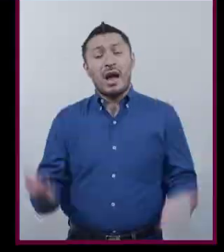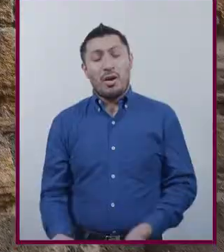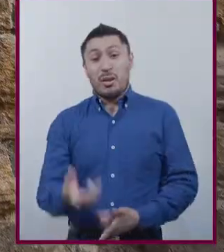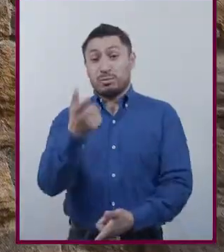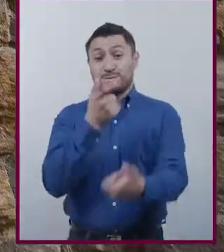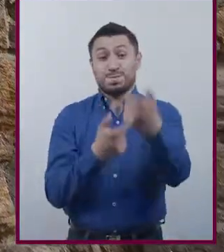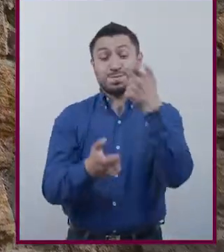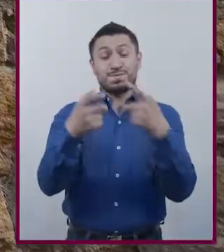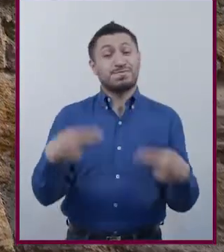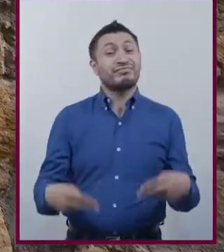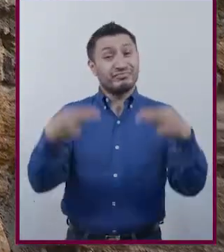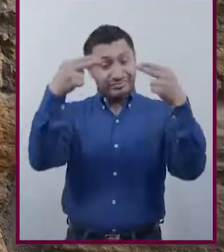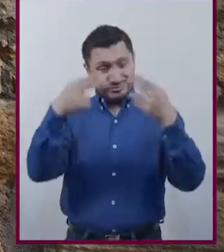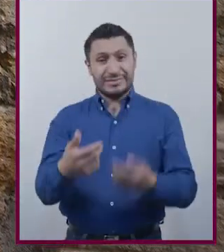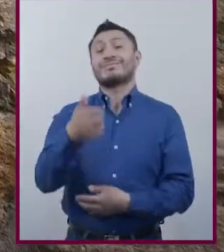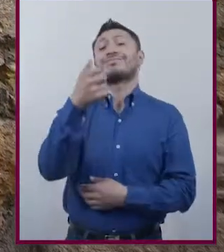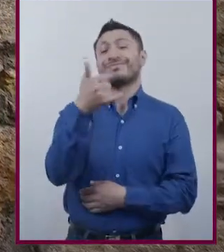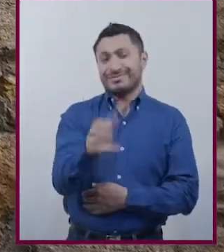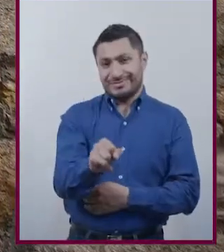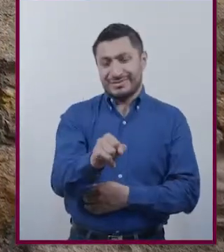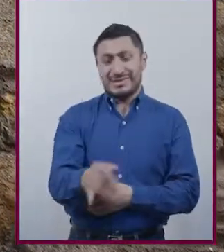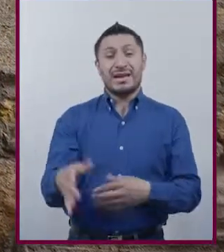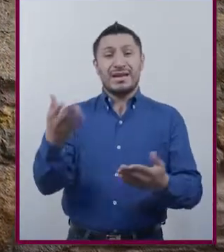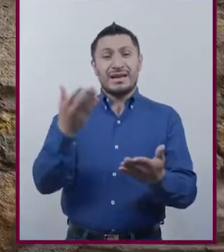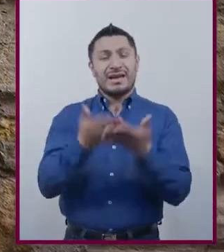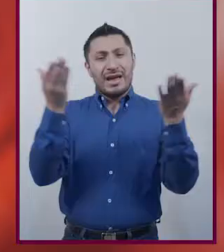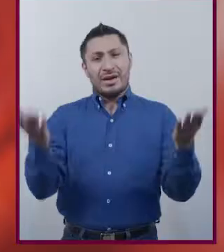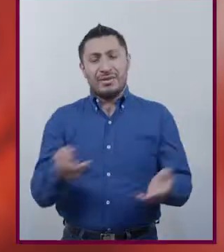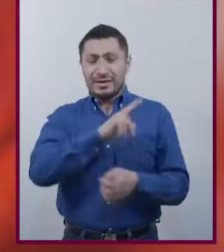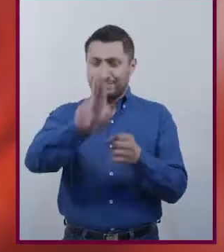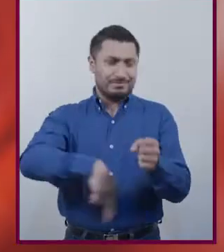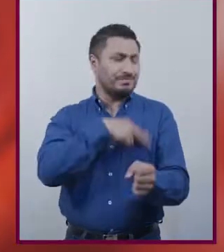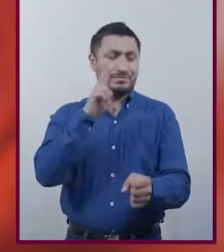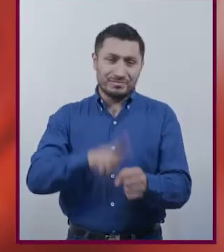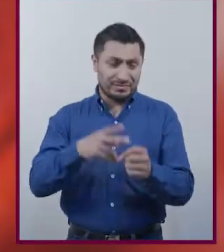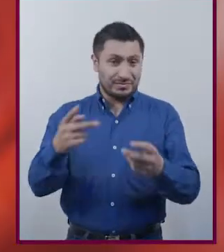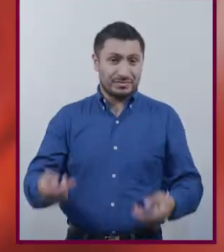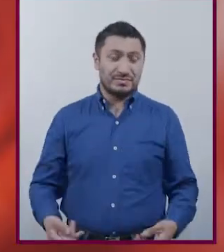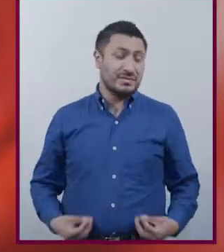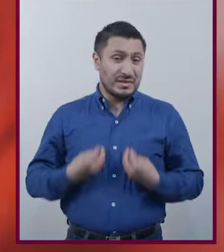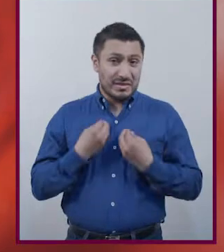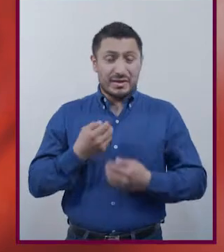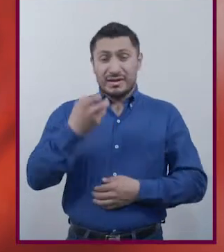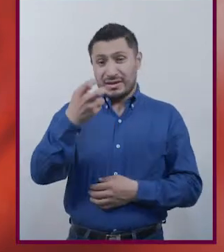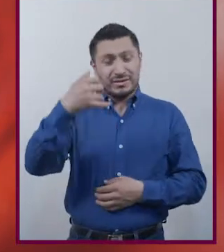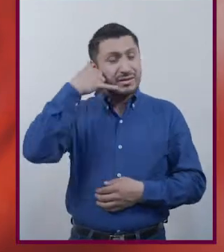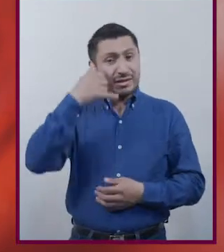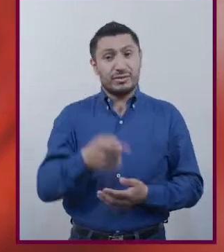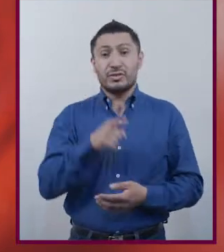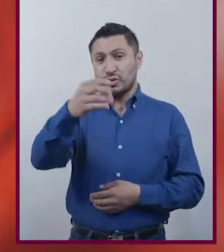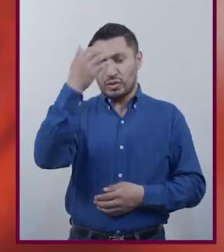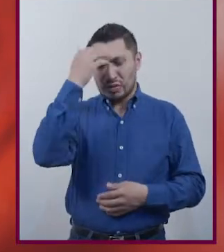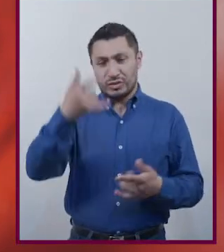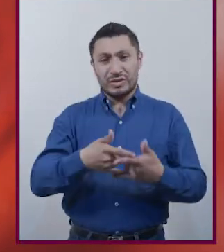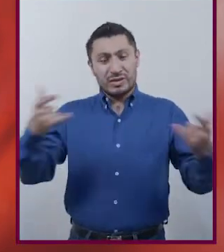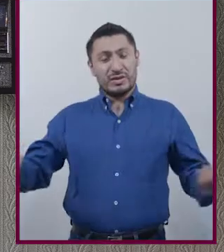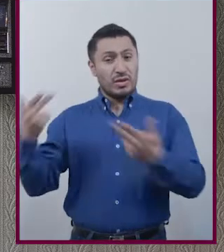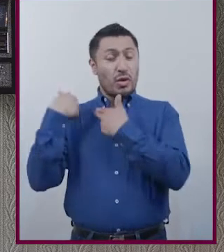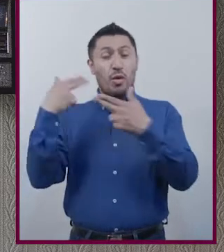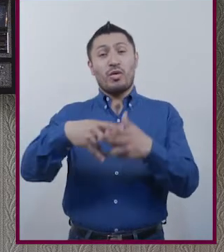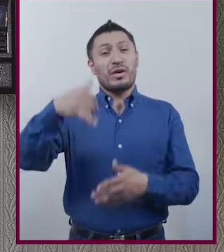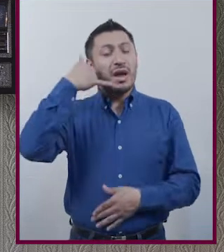negocio. Ahora sí que ha pasado a formar parte de nuestra existencia. Conocerás el largo recorrido del teléfono como medio de